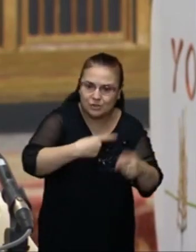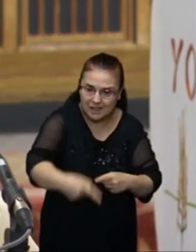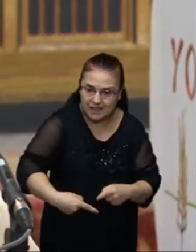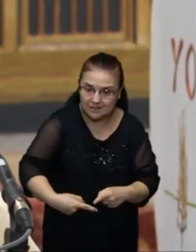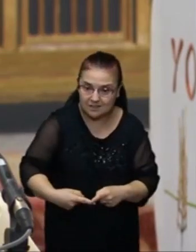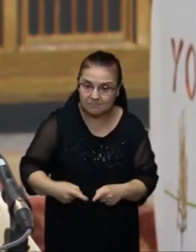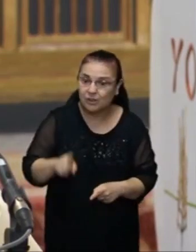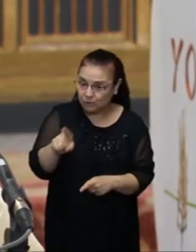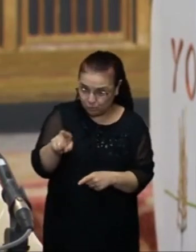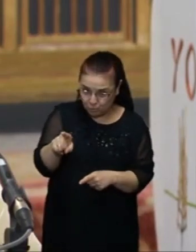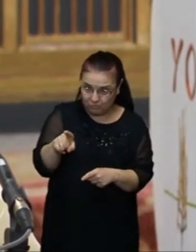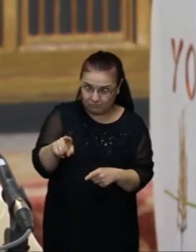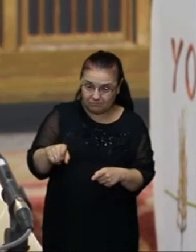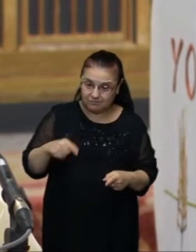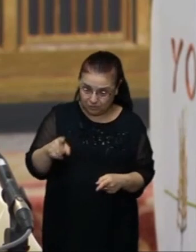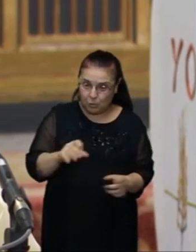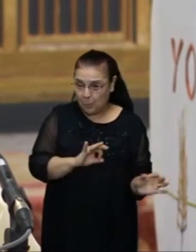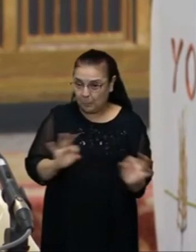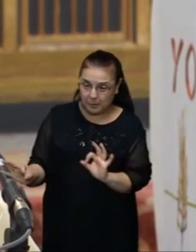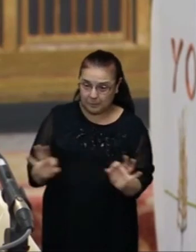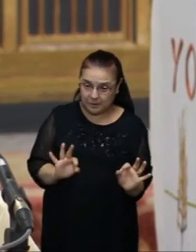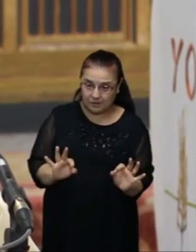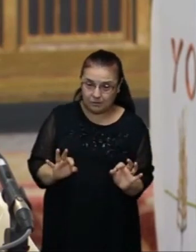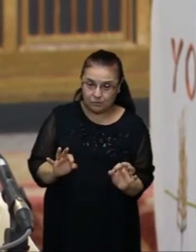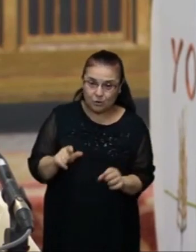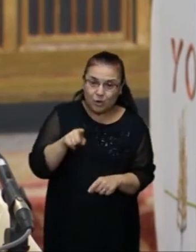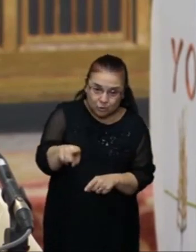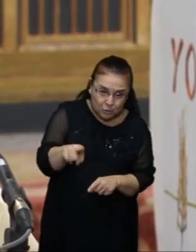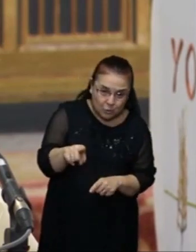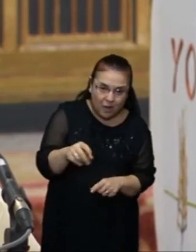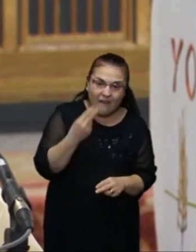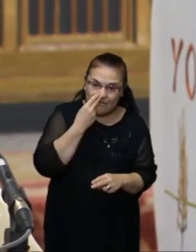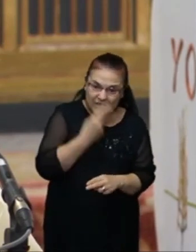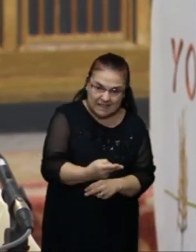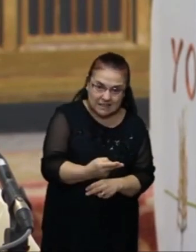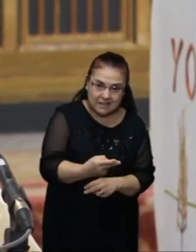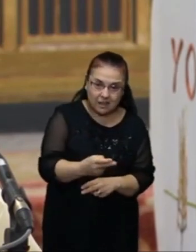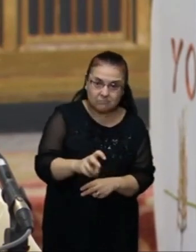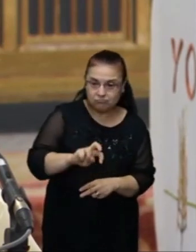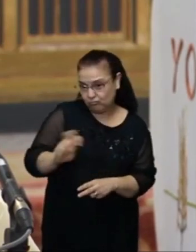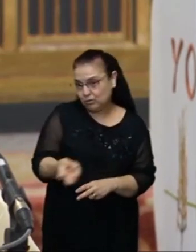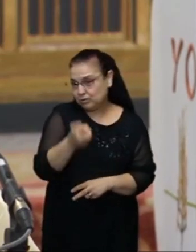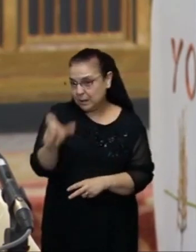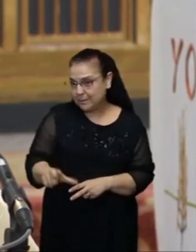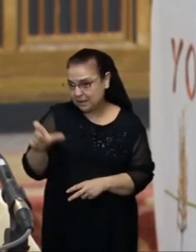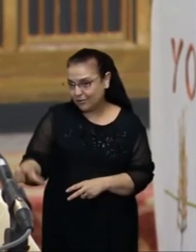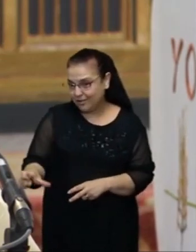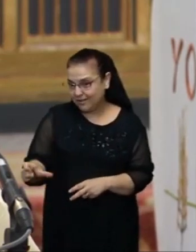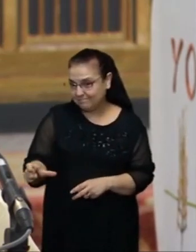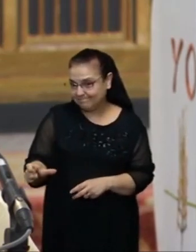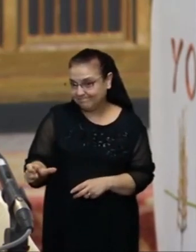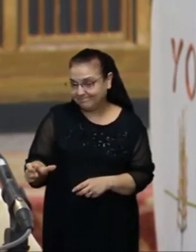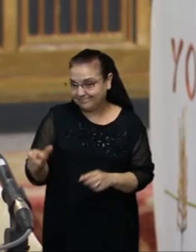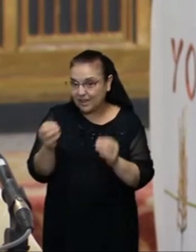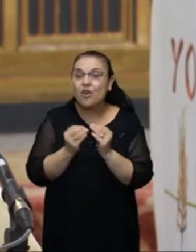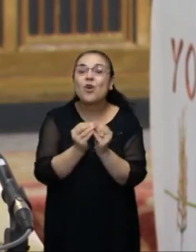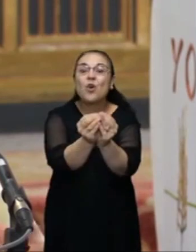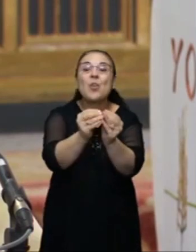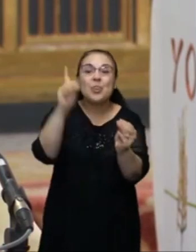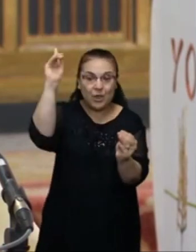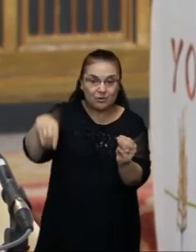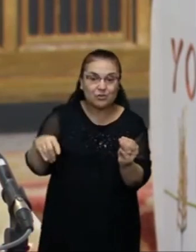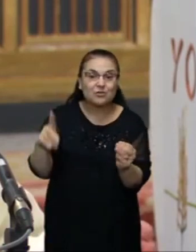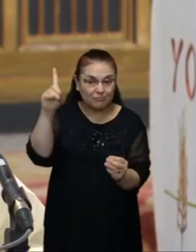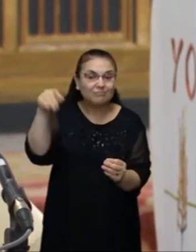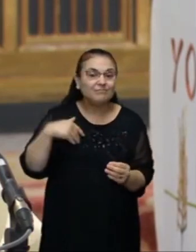¿Estás dispuesto? ¿Estás dispuesto a visitar a los demás? Mira que, como te digo, desde Dios es posible, pero sin Dios, ¿sabes qué pasa? Que el primer